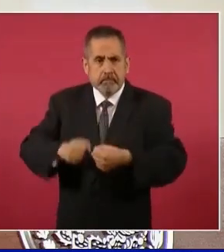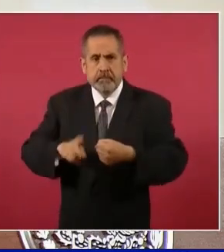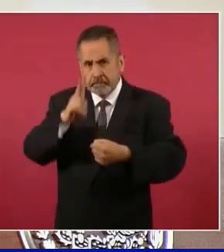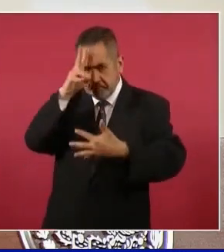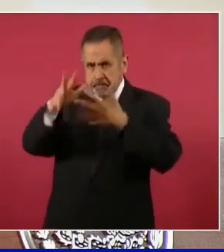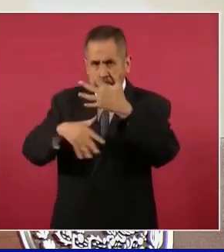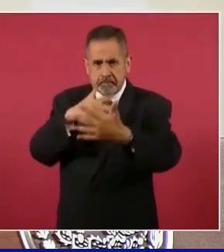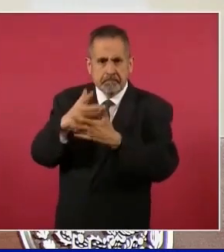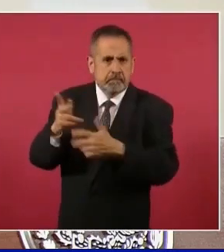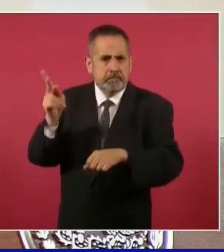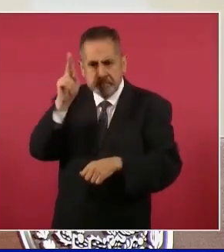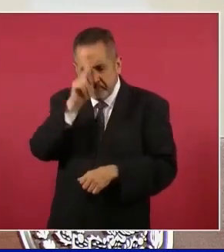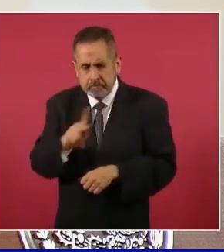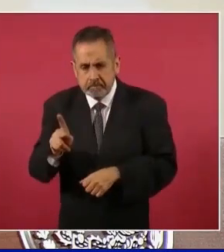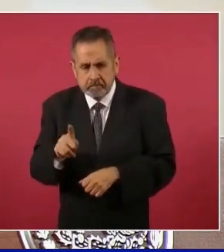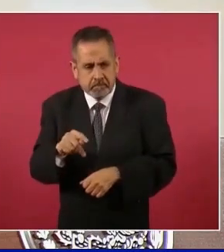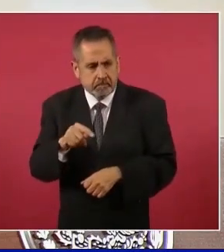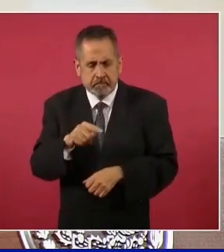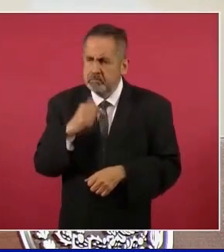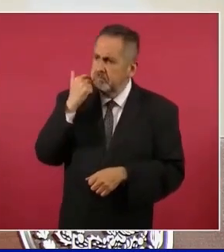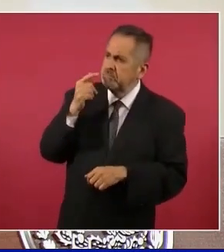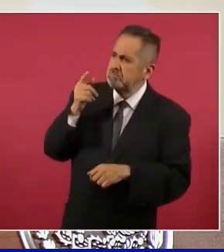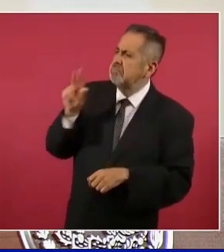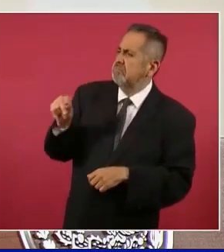tanta inseguridad y tanta violencia. Presidente, no.